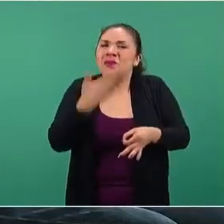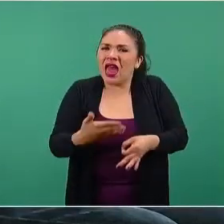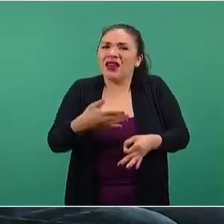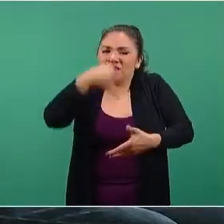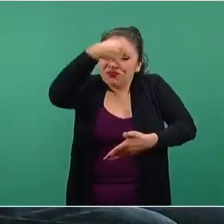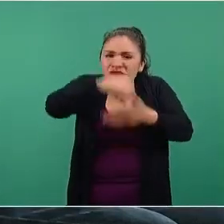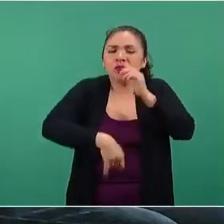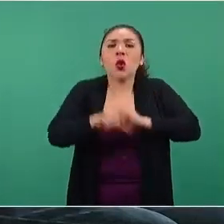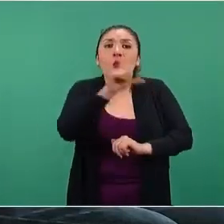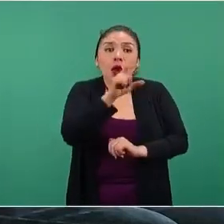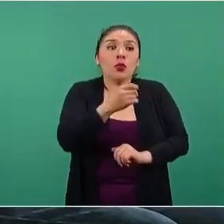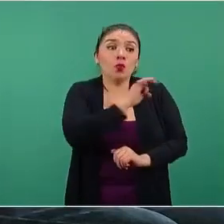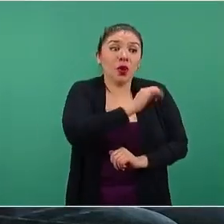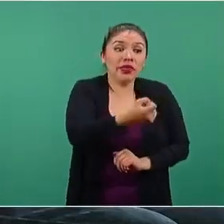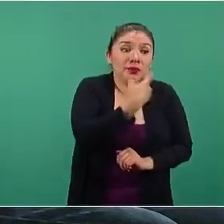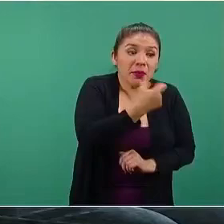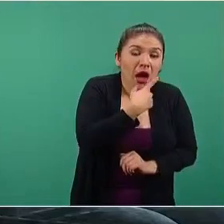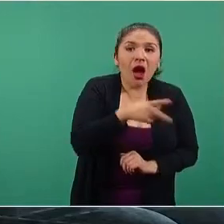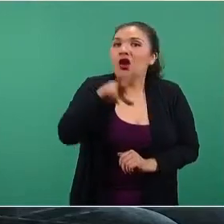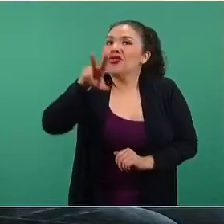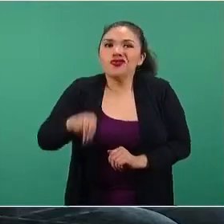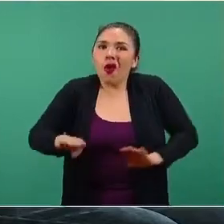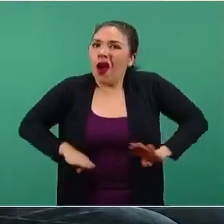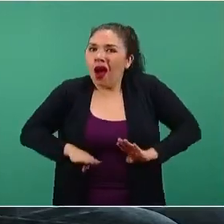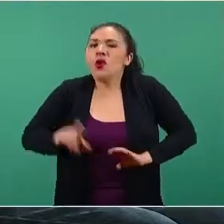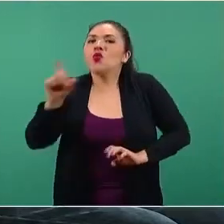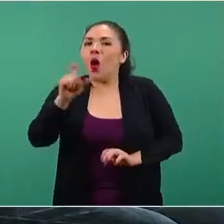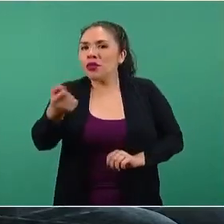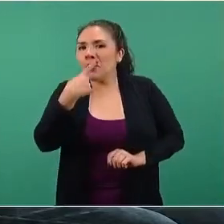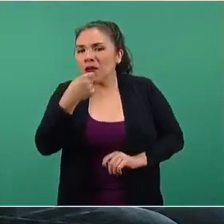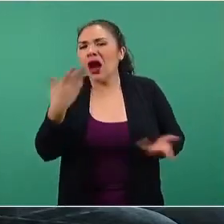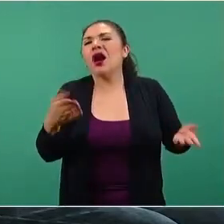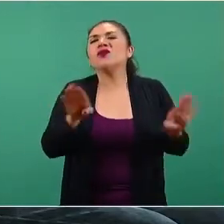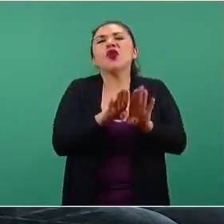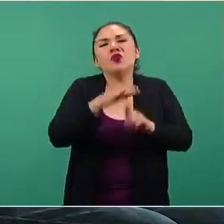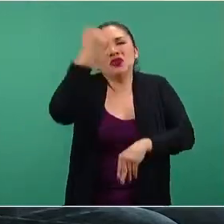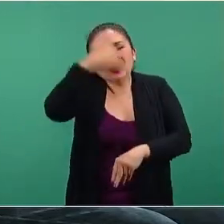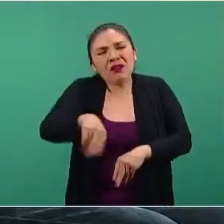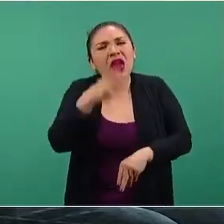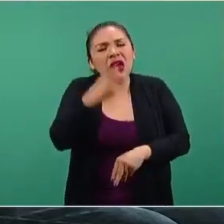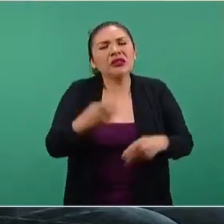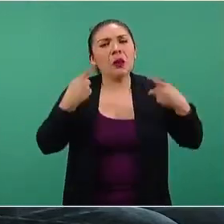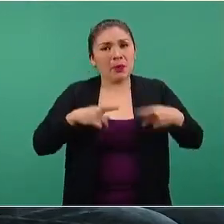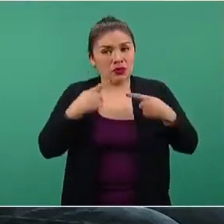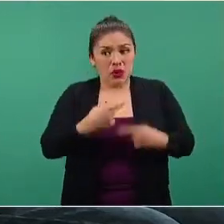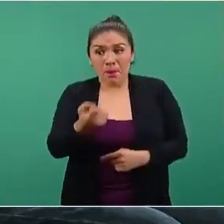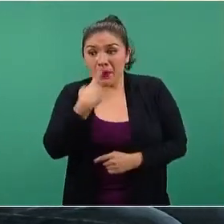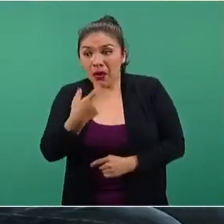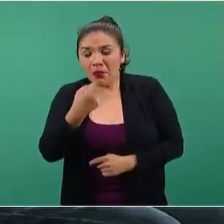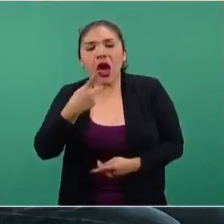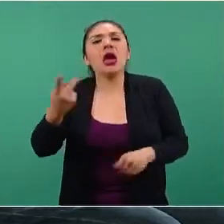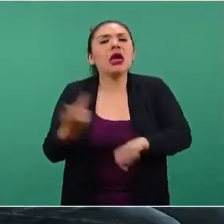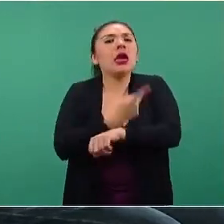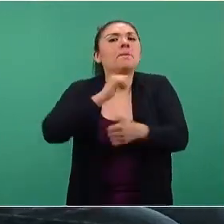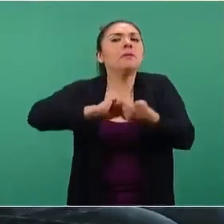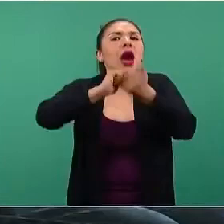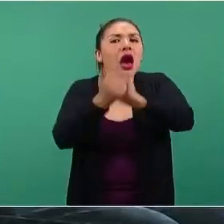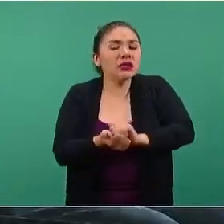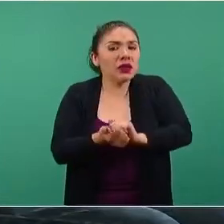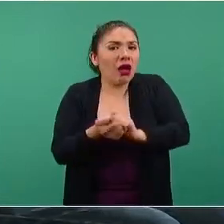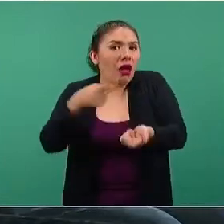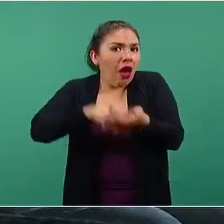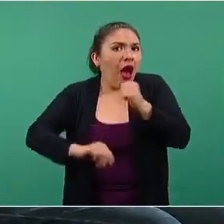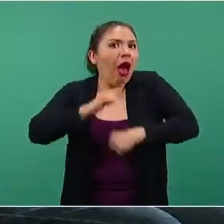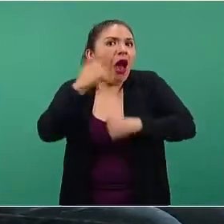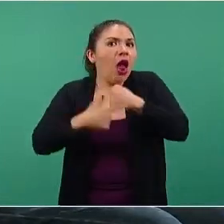sea, cuándo sí, cuándo no. Ya nos dijeron cuándo sí, entonces saber un poco cómo actúa Remdesivir, qué hace en las personas y saber si tiene algún tipo de